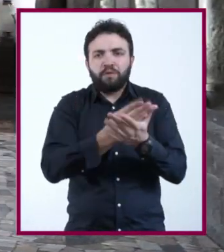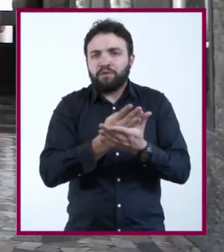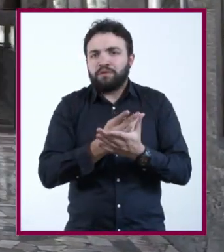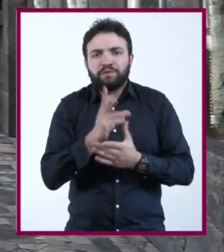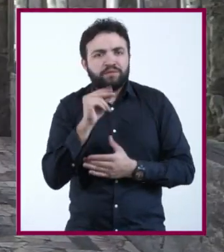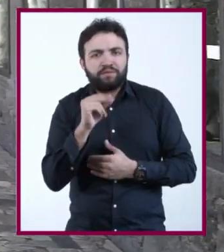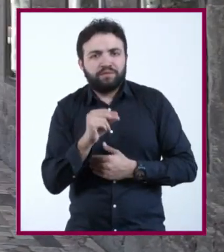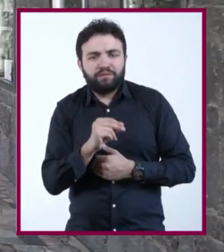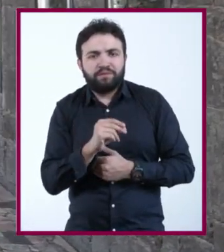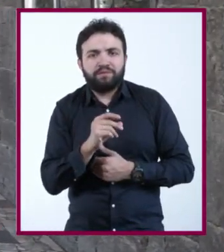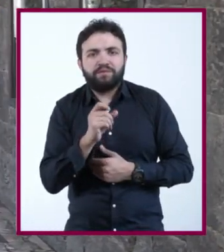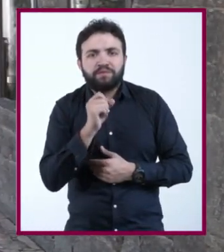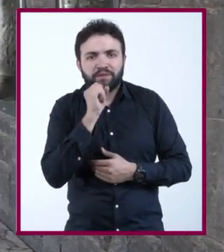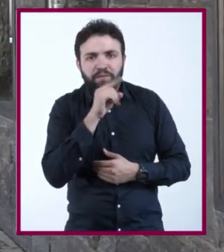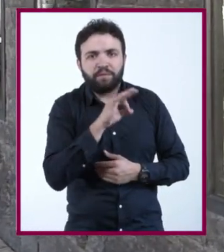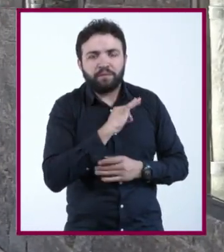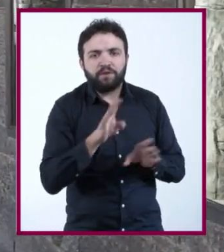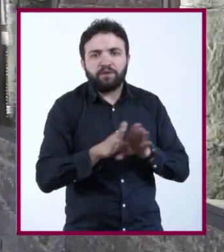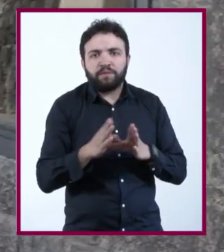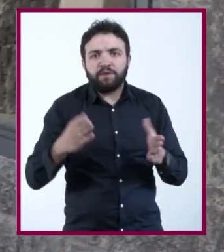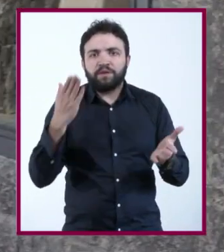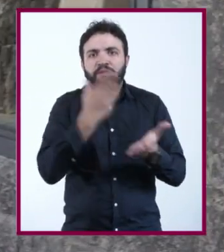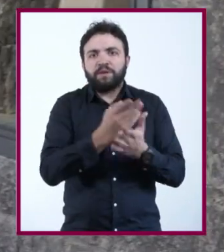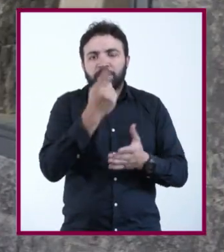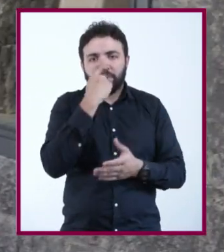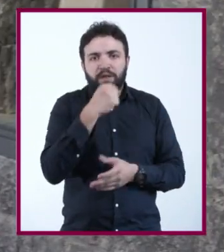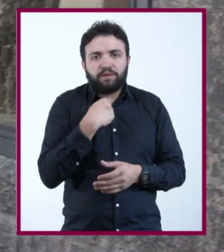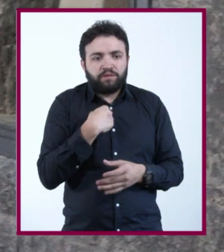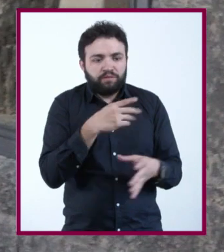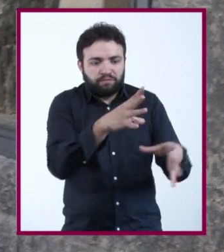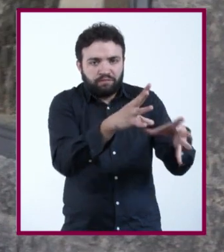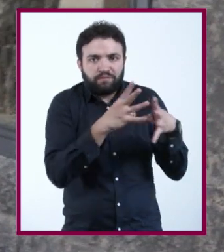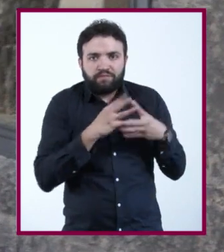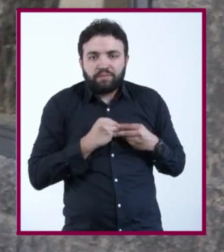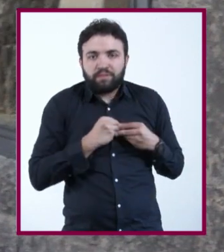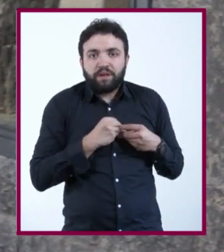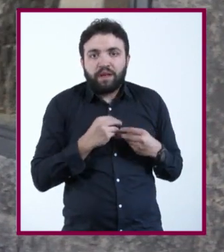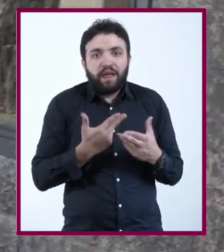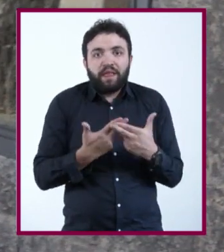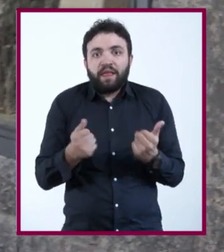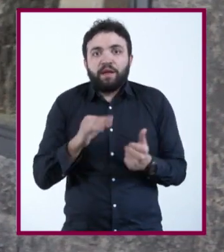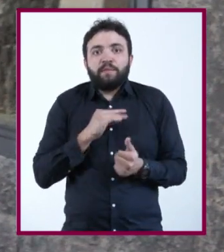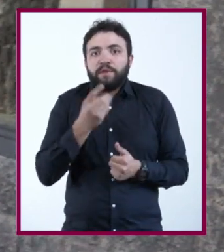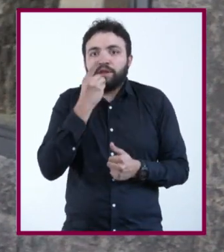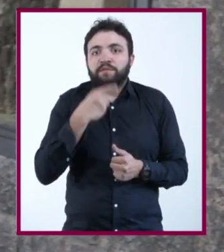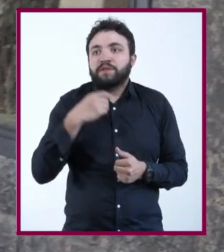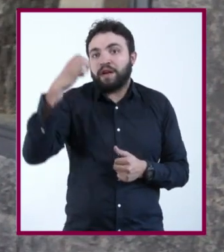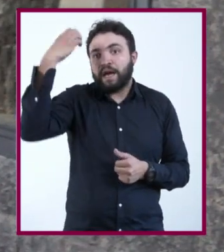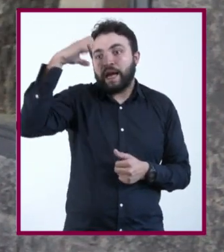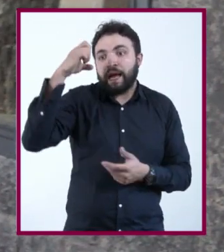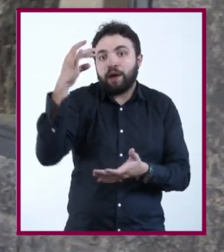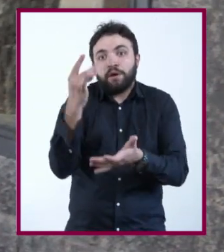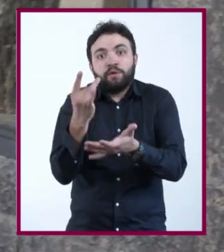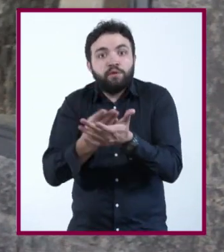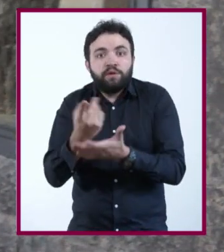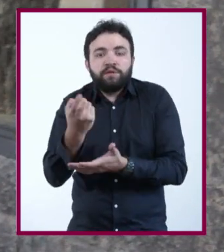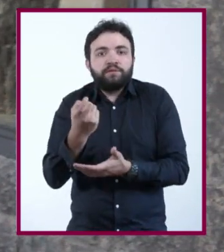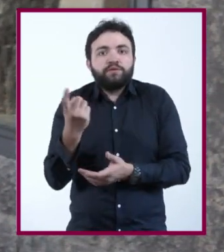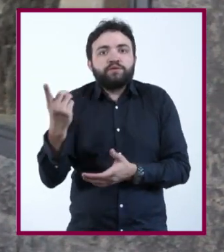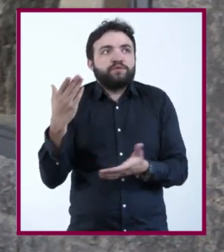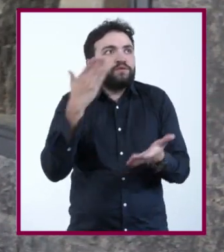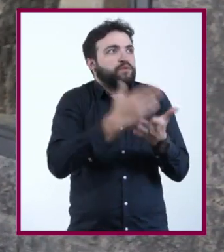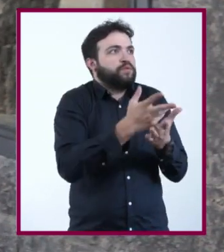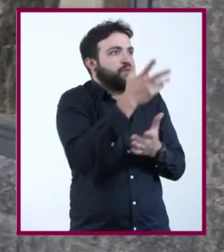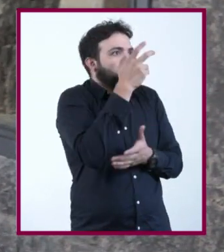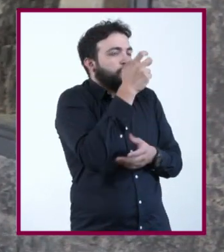aprender o como una parte alejada. Creo que son lugares que tú tienes que hacer propios y nadie te puede decir cuál es la experiencia que tú